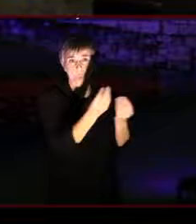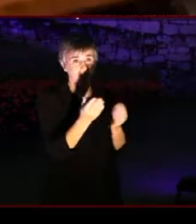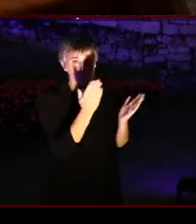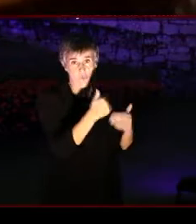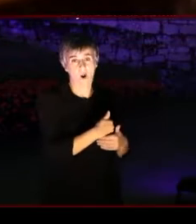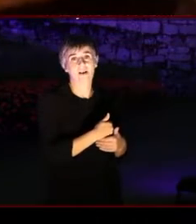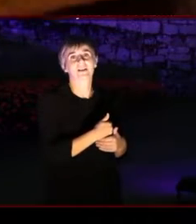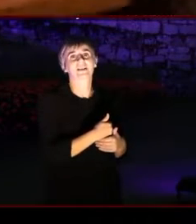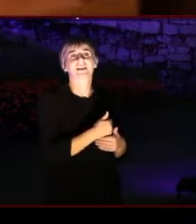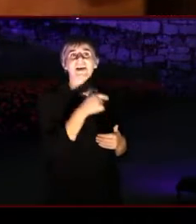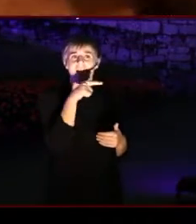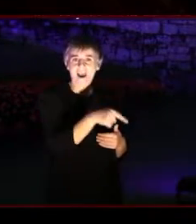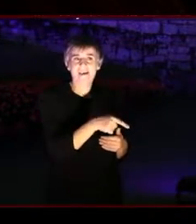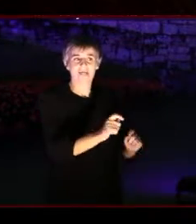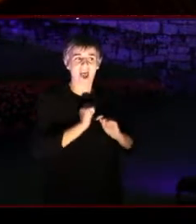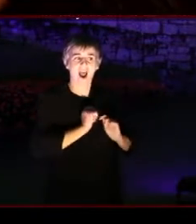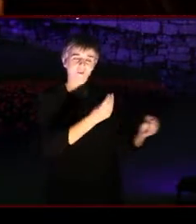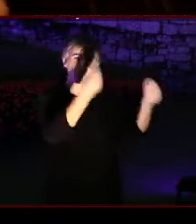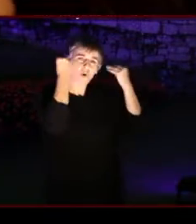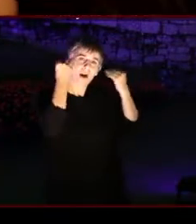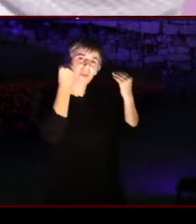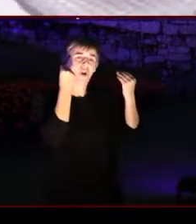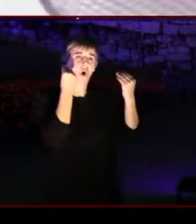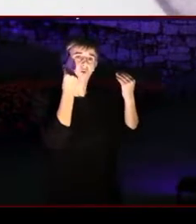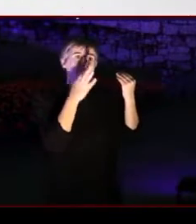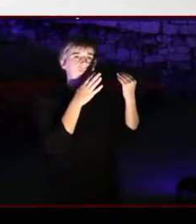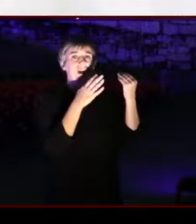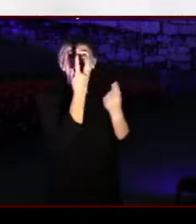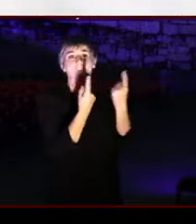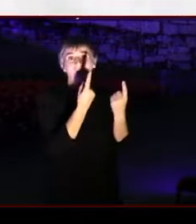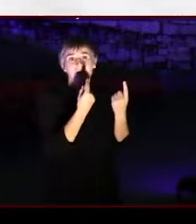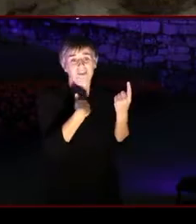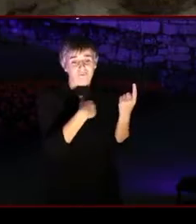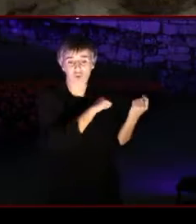cosas que igual fuera pues no pueden o no lo tienen tan